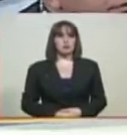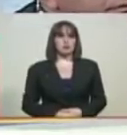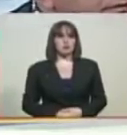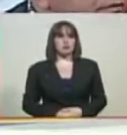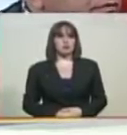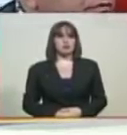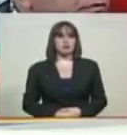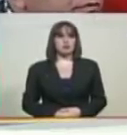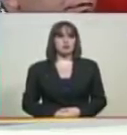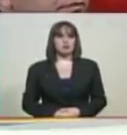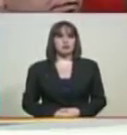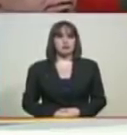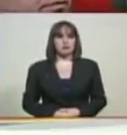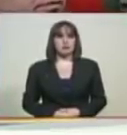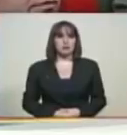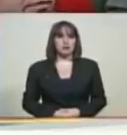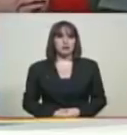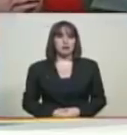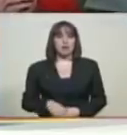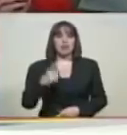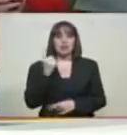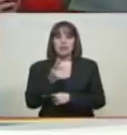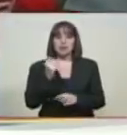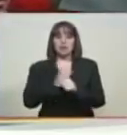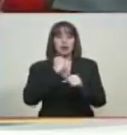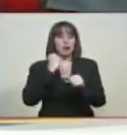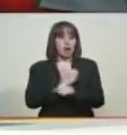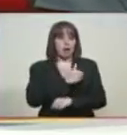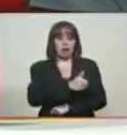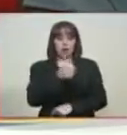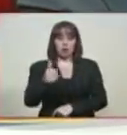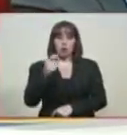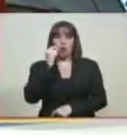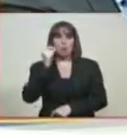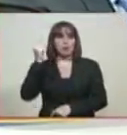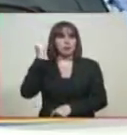en eso quiero trabajar gobernadores gobernador